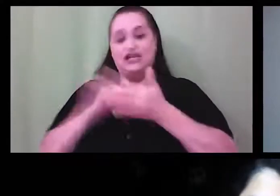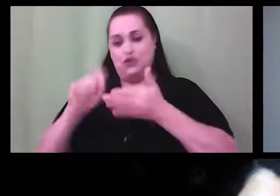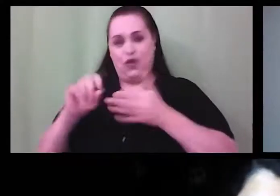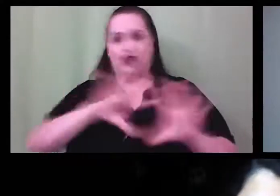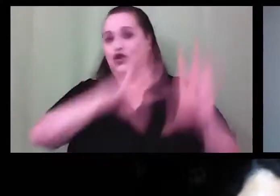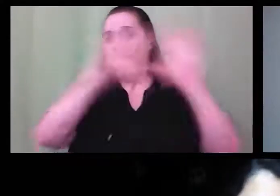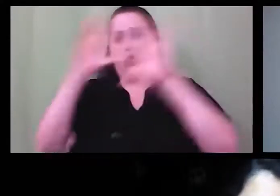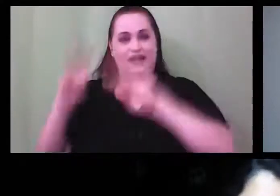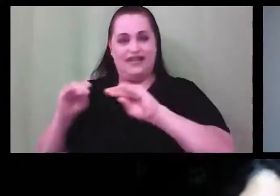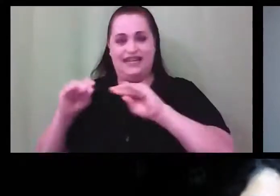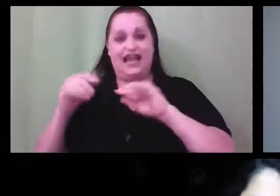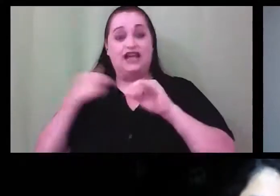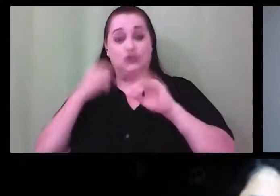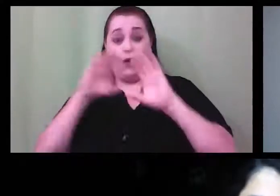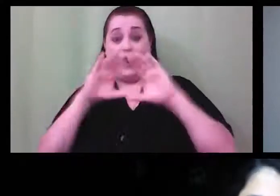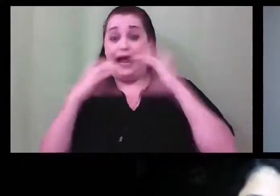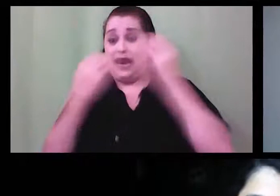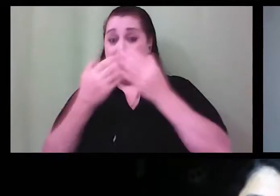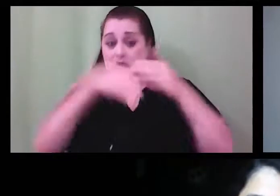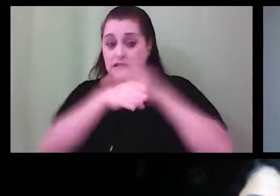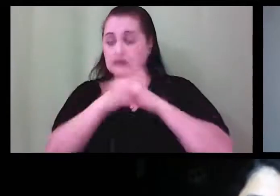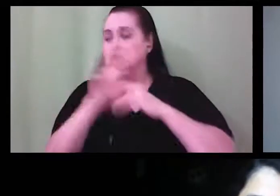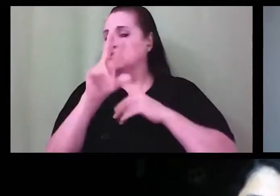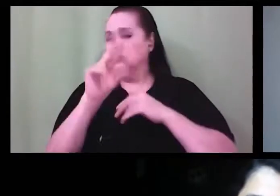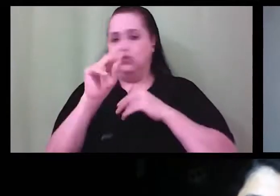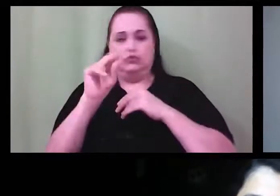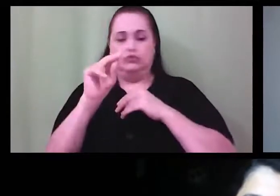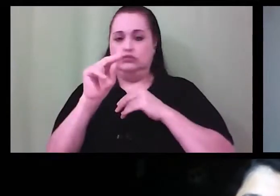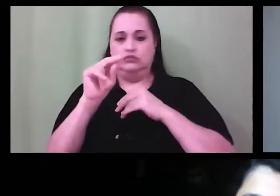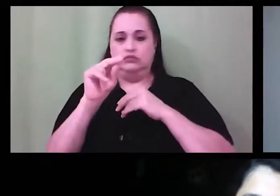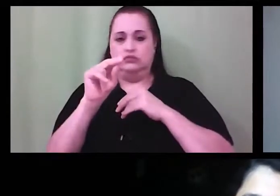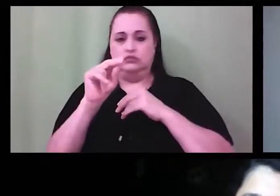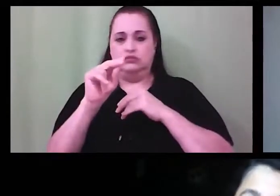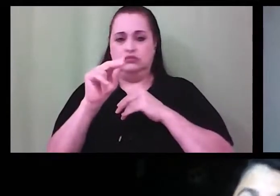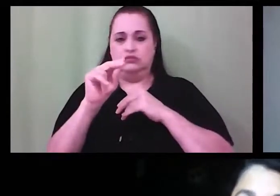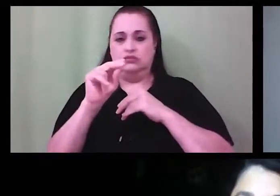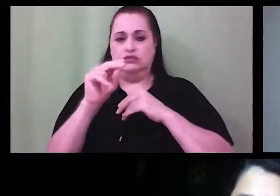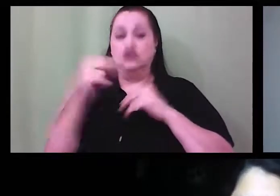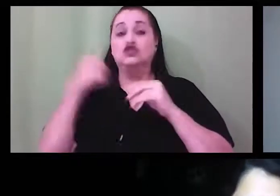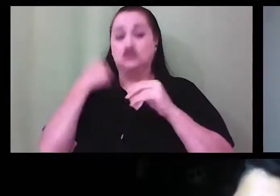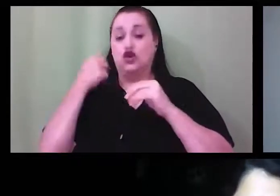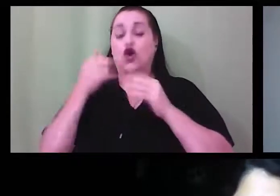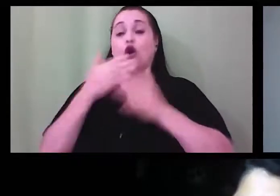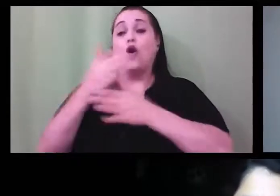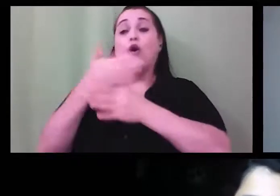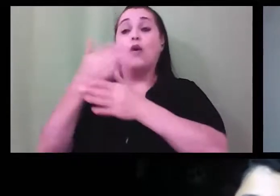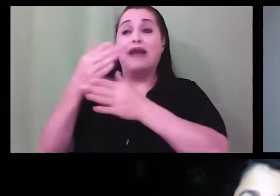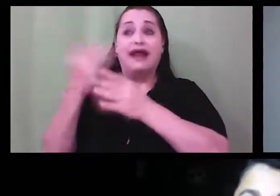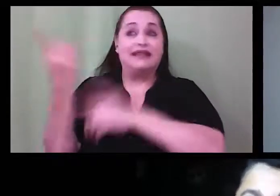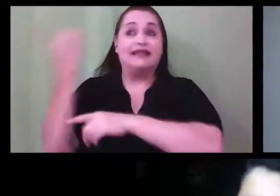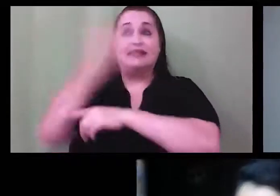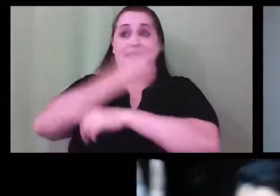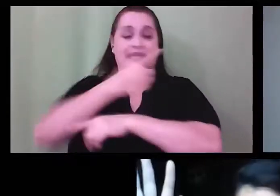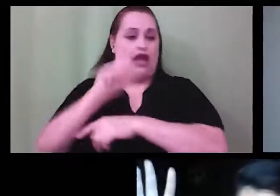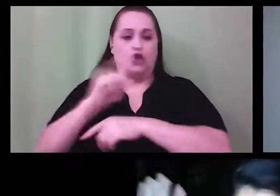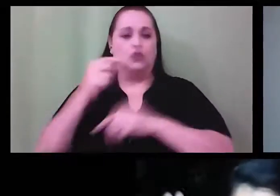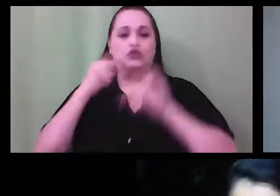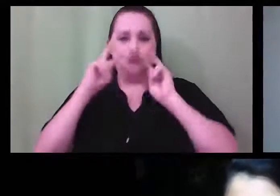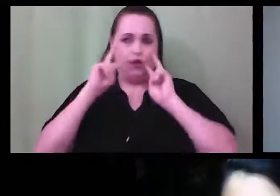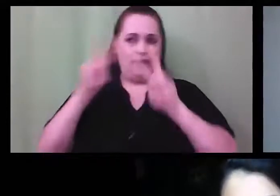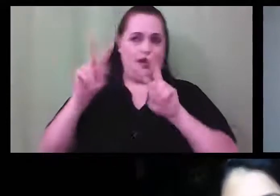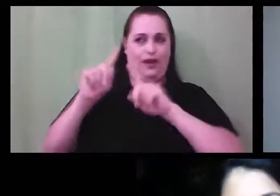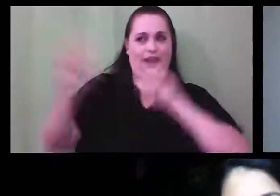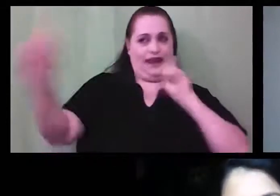más yo no estoy con él en clase, yo no estoy como compartiendo con él en el día. Yo lo veo de